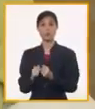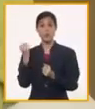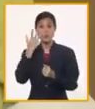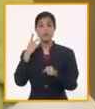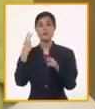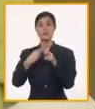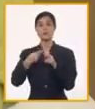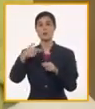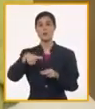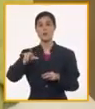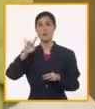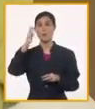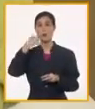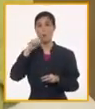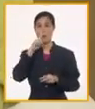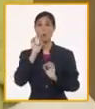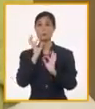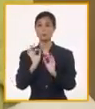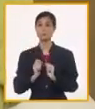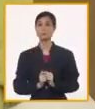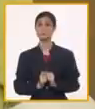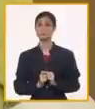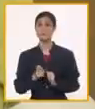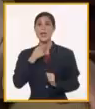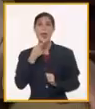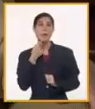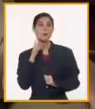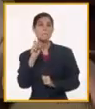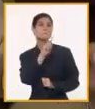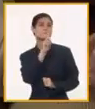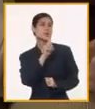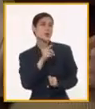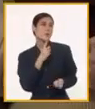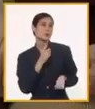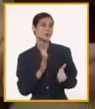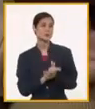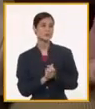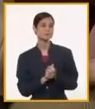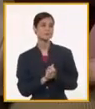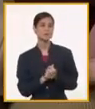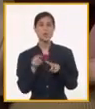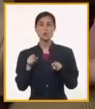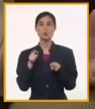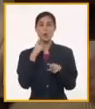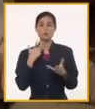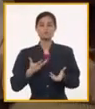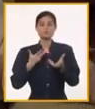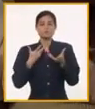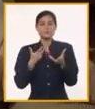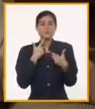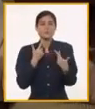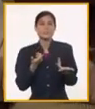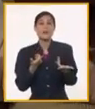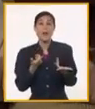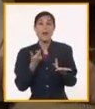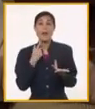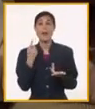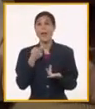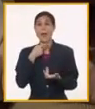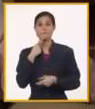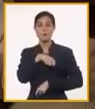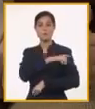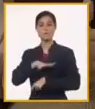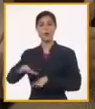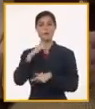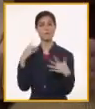debe José Ramón Machado Ventura a su pueblo? Bueno, primero es un pueblo muy unido, que